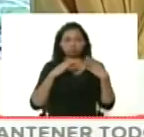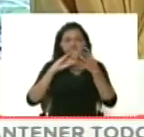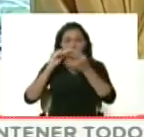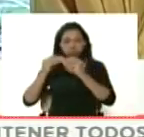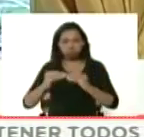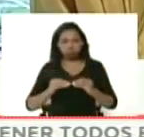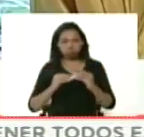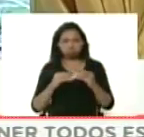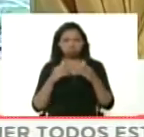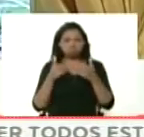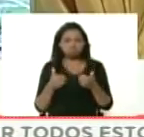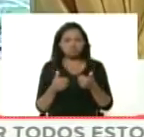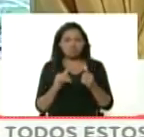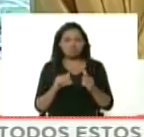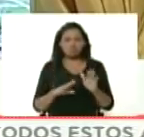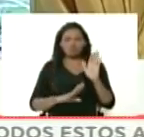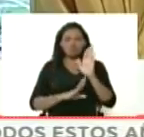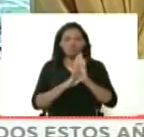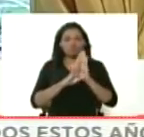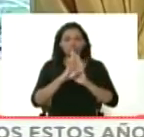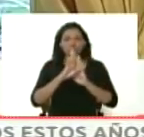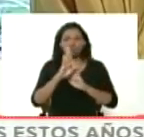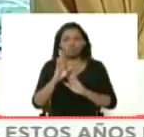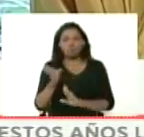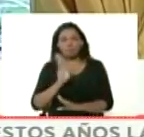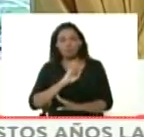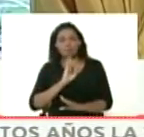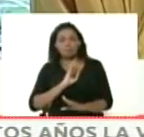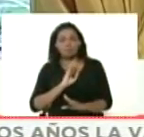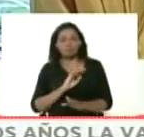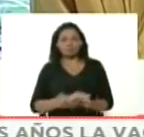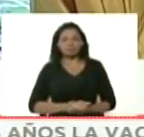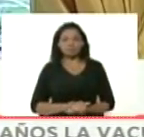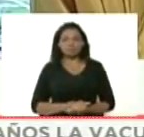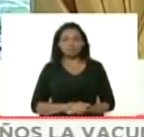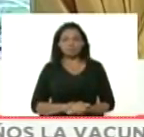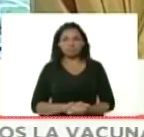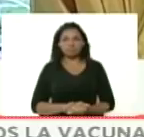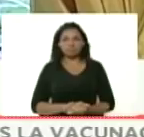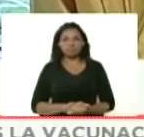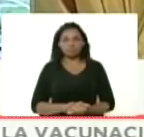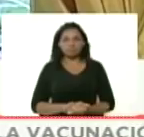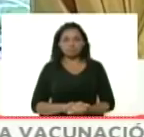autorregulándose y debemos avanzar en esa autorregulación.